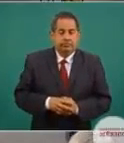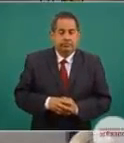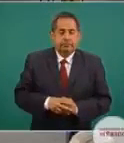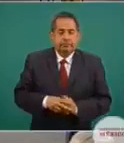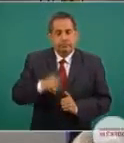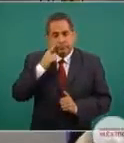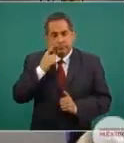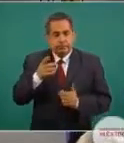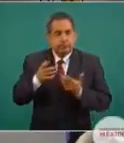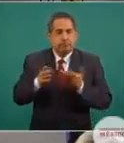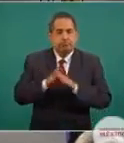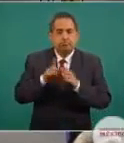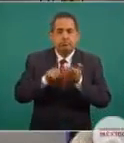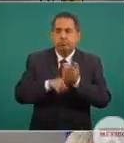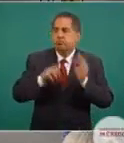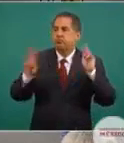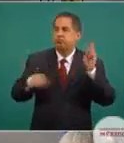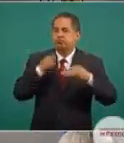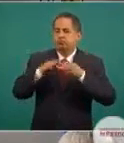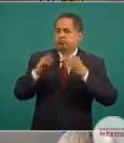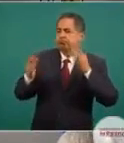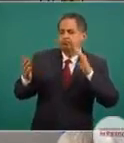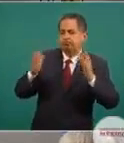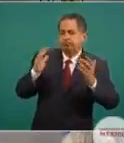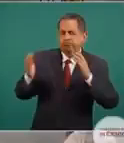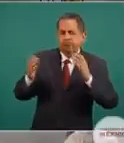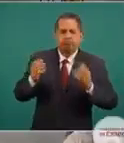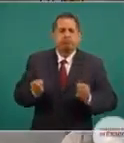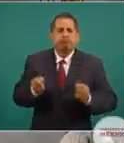cómo estamos con relación al mundo en vacunación,